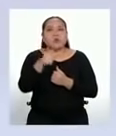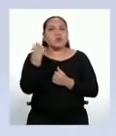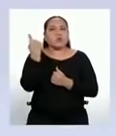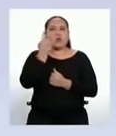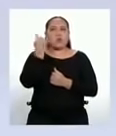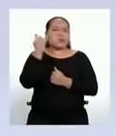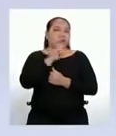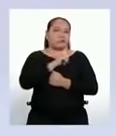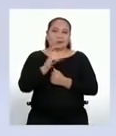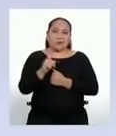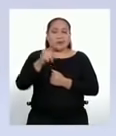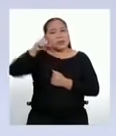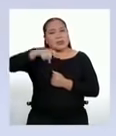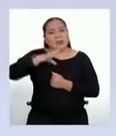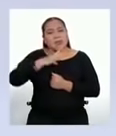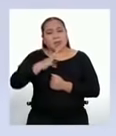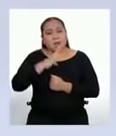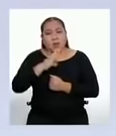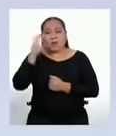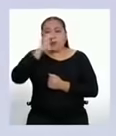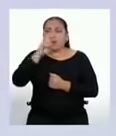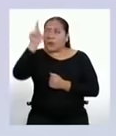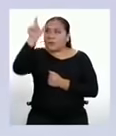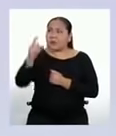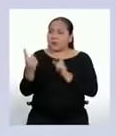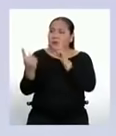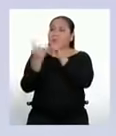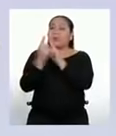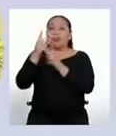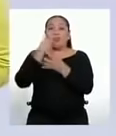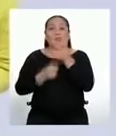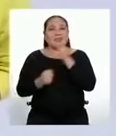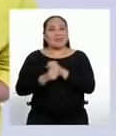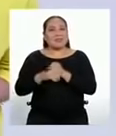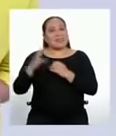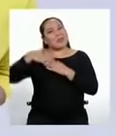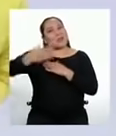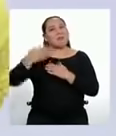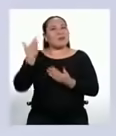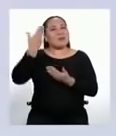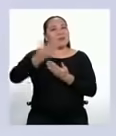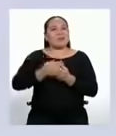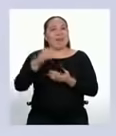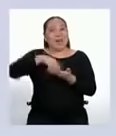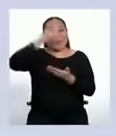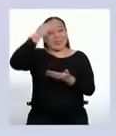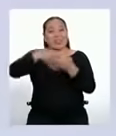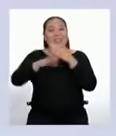que si necesitas hablar con alguien, busca a un adulto de confianza. ¿Sí? Nos vemos la próxima, aquí en Aprende en Casa.